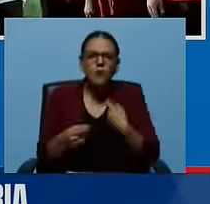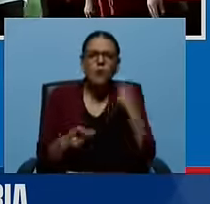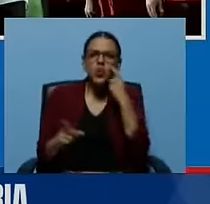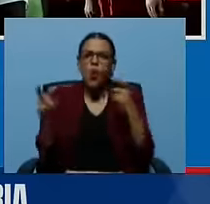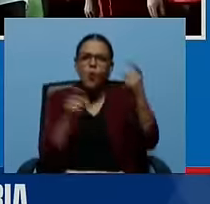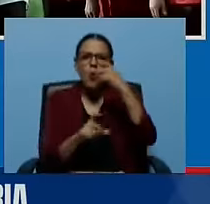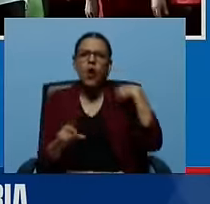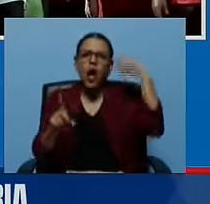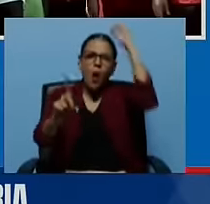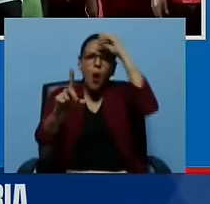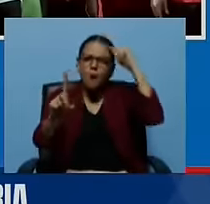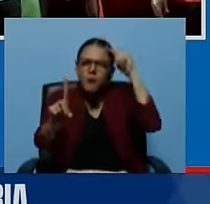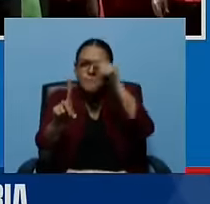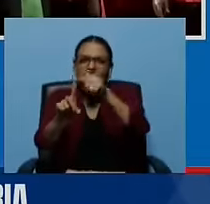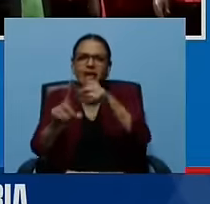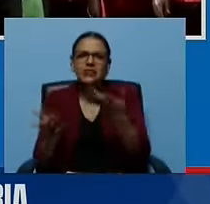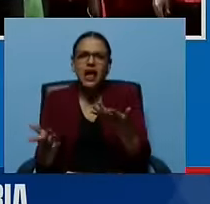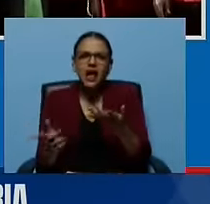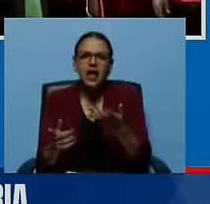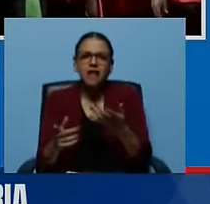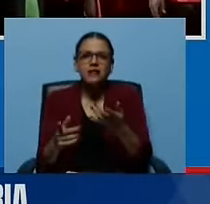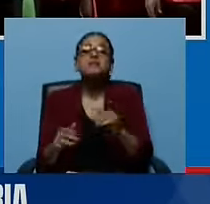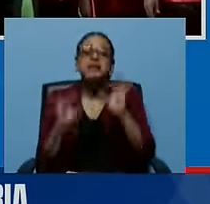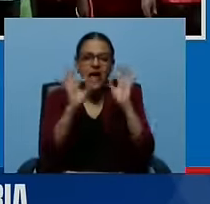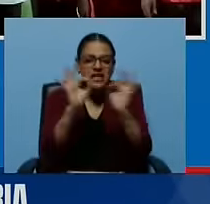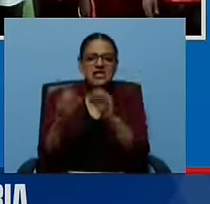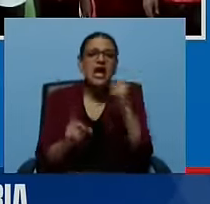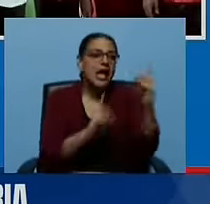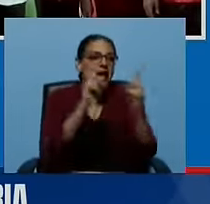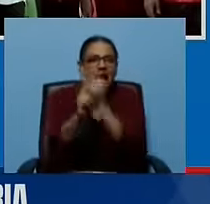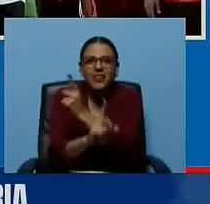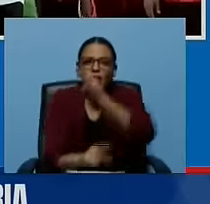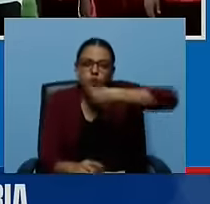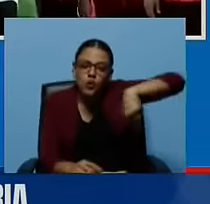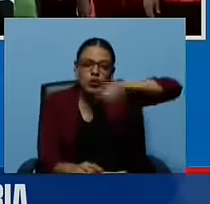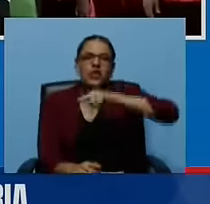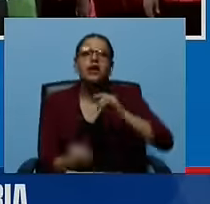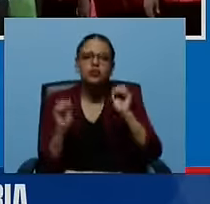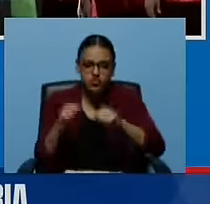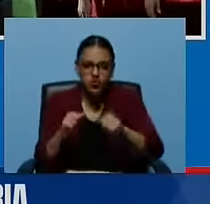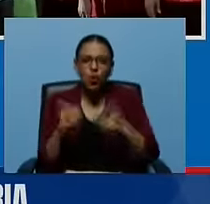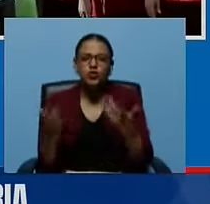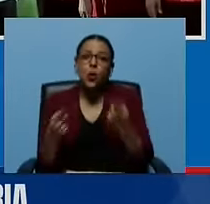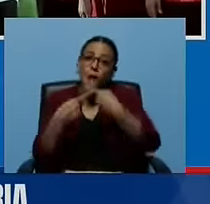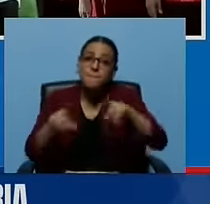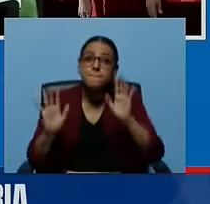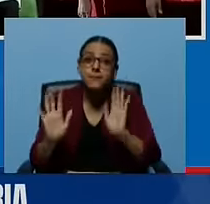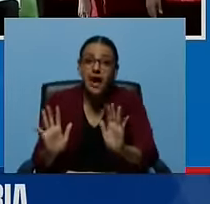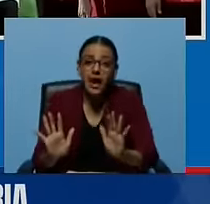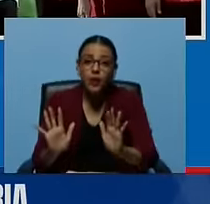metas. Y así todo, cada uno de nosotros. Pero